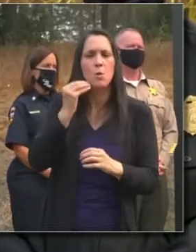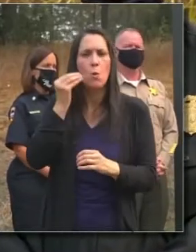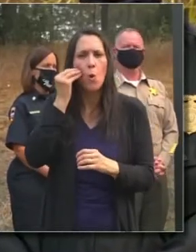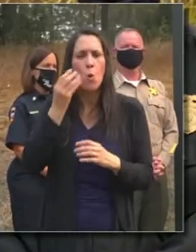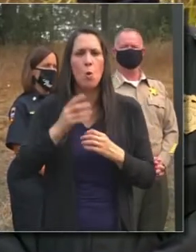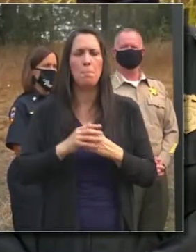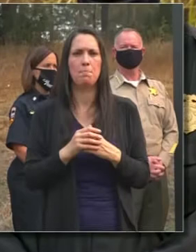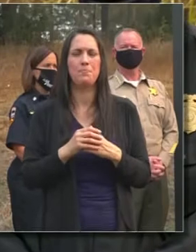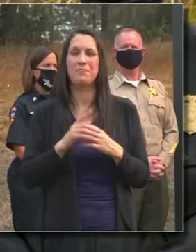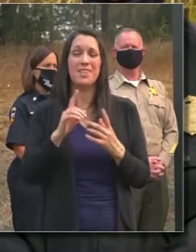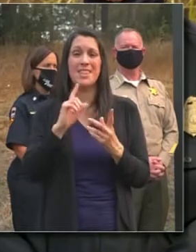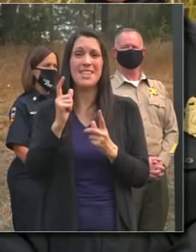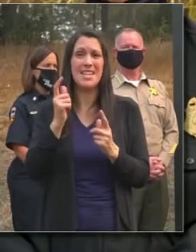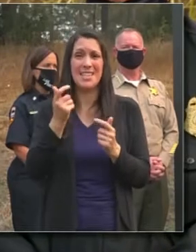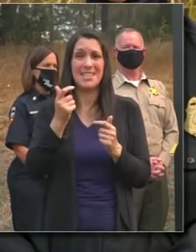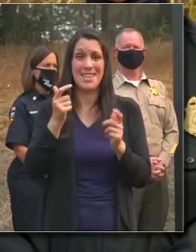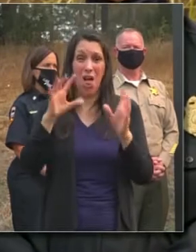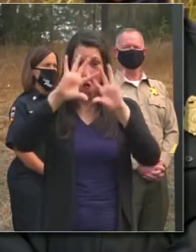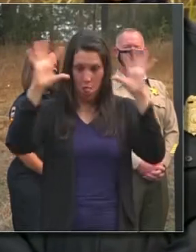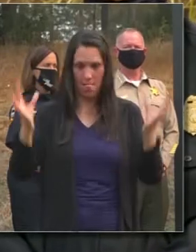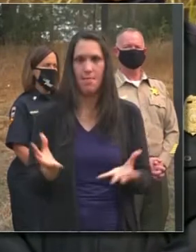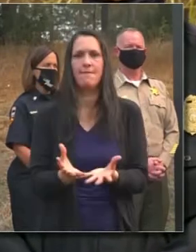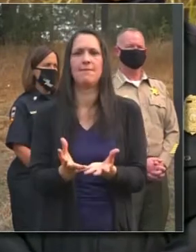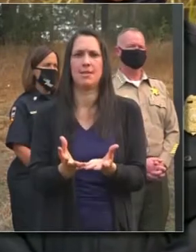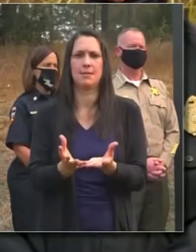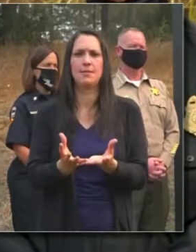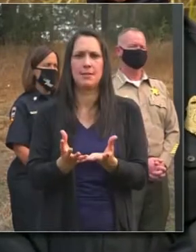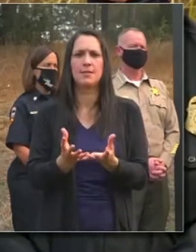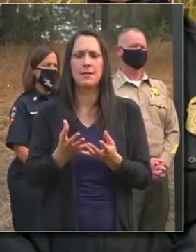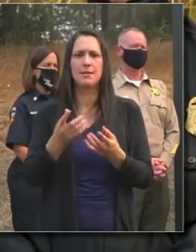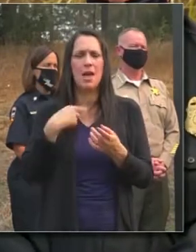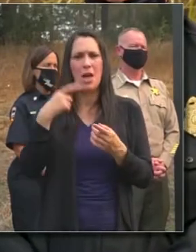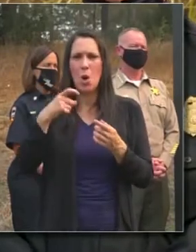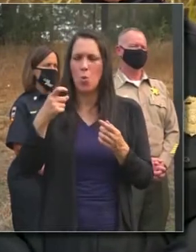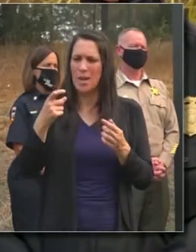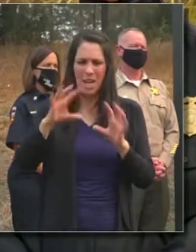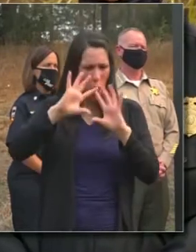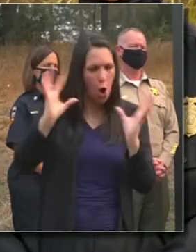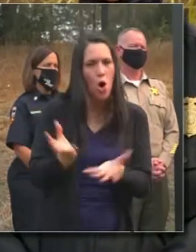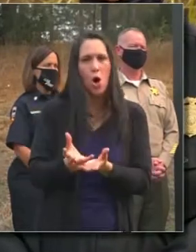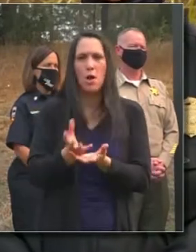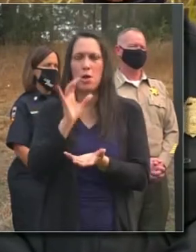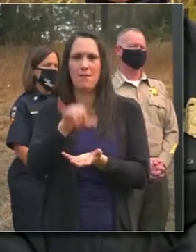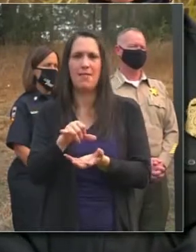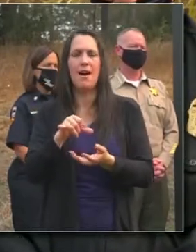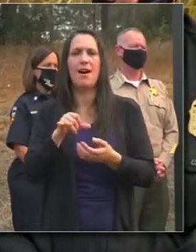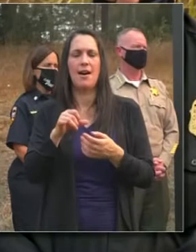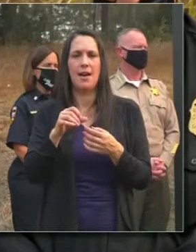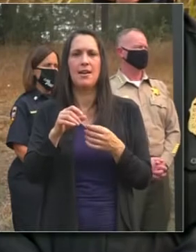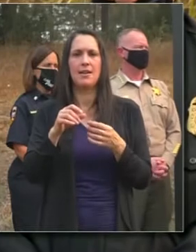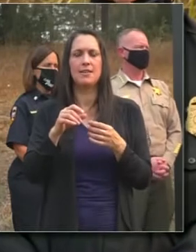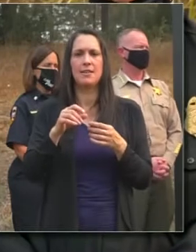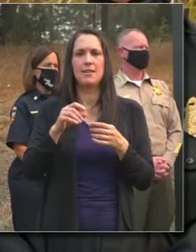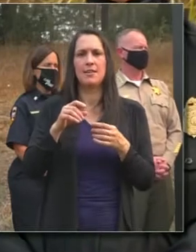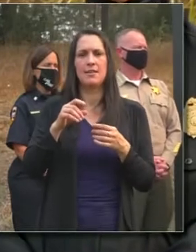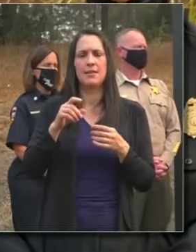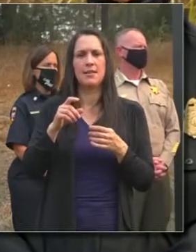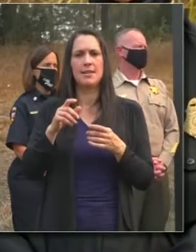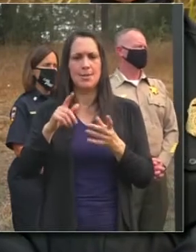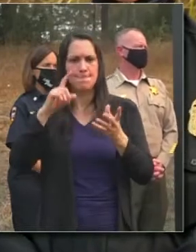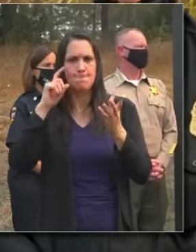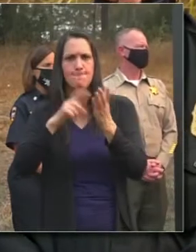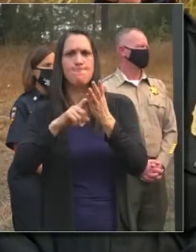las construcciones es cada una de esas cosas tenemos que cada una de las piezas del sistema esté